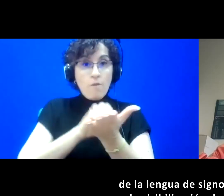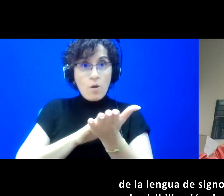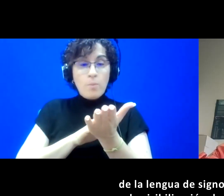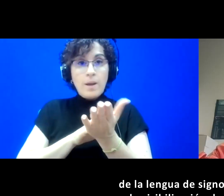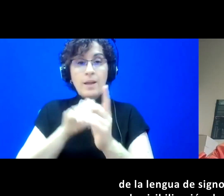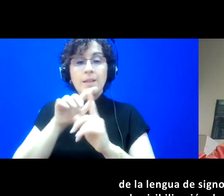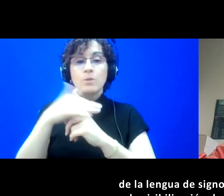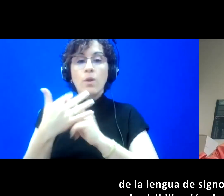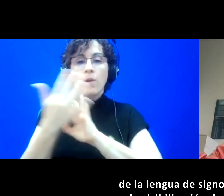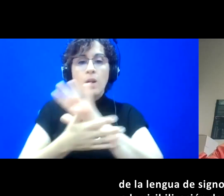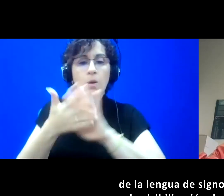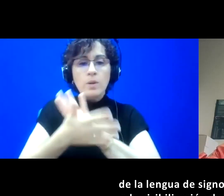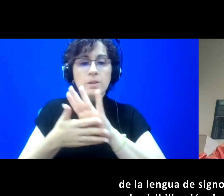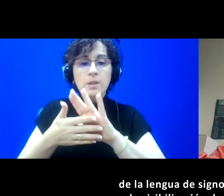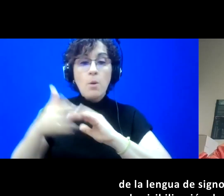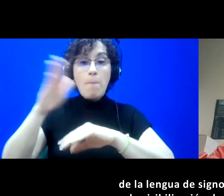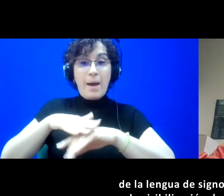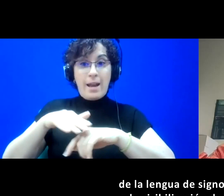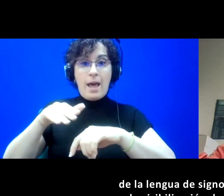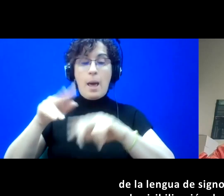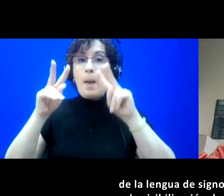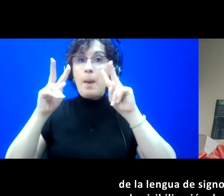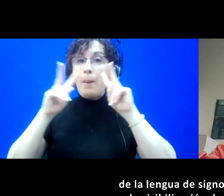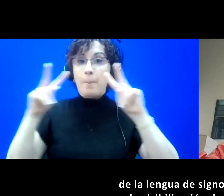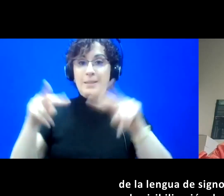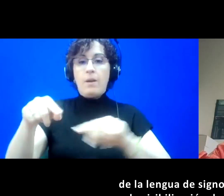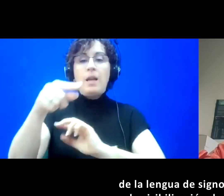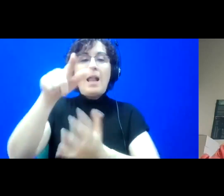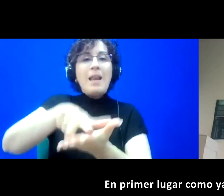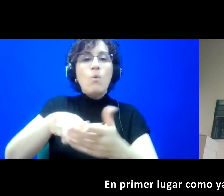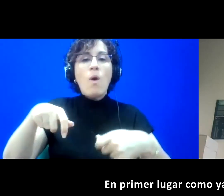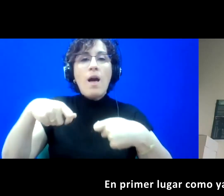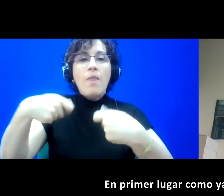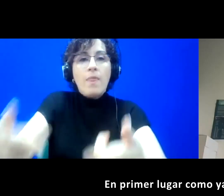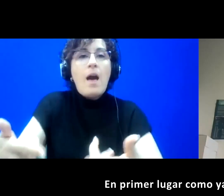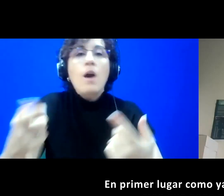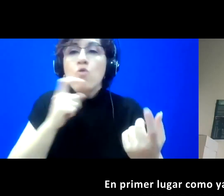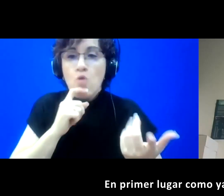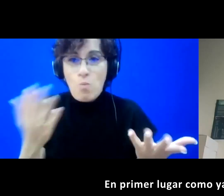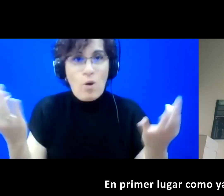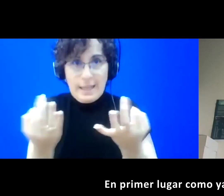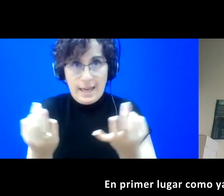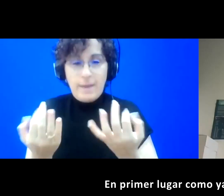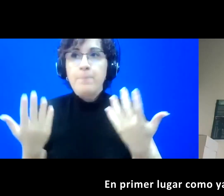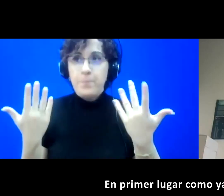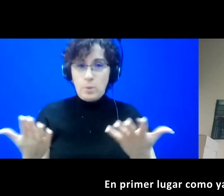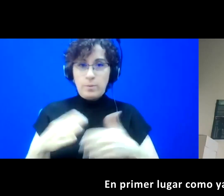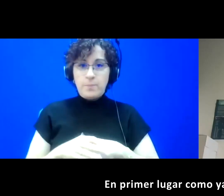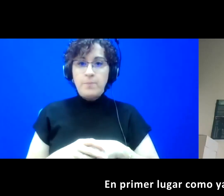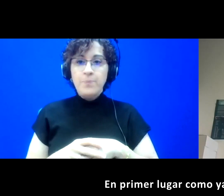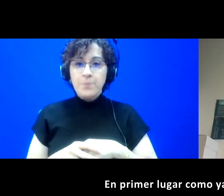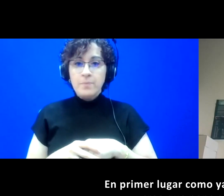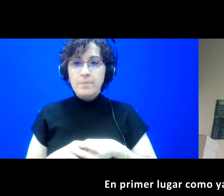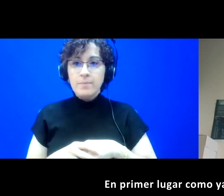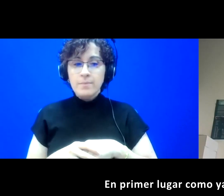LSE a la visibilización de esta lengua? Bueno, en primer lugar, como ya he indicado, creo que pone